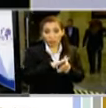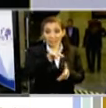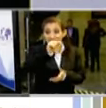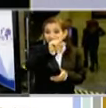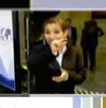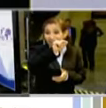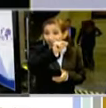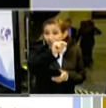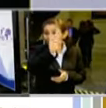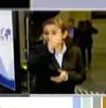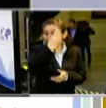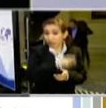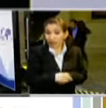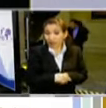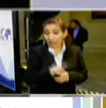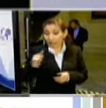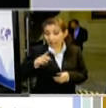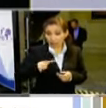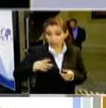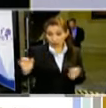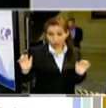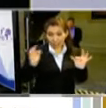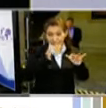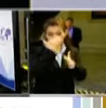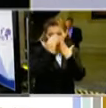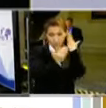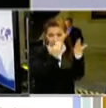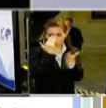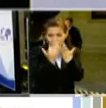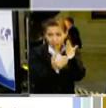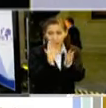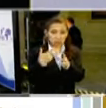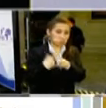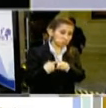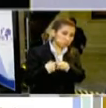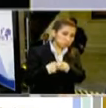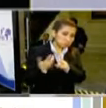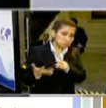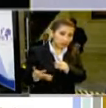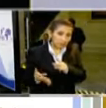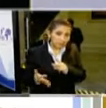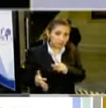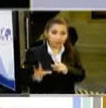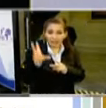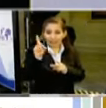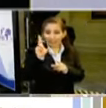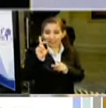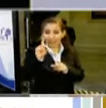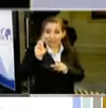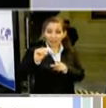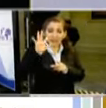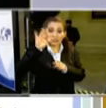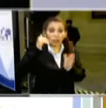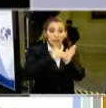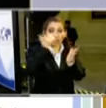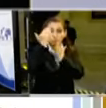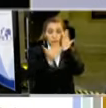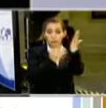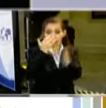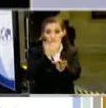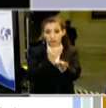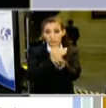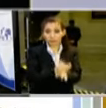70 y que la población estudiantil debe estar en alrededor de 35 mil estudiantes en